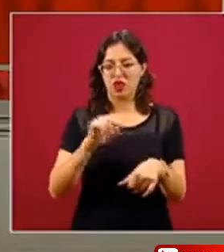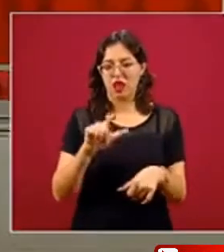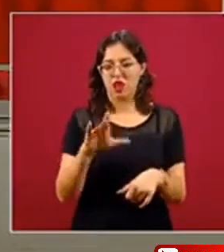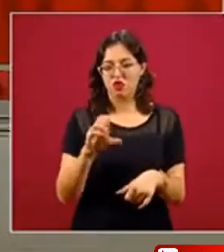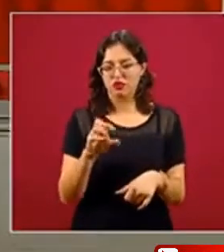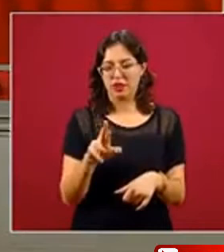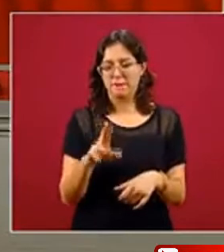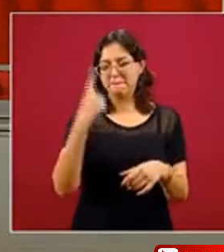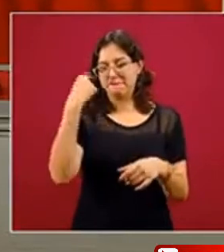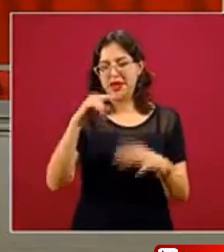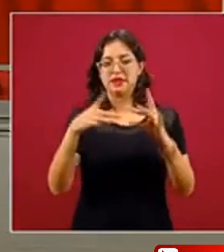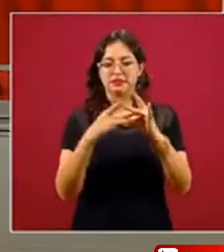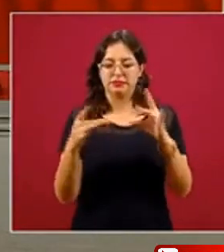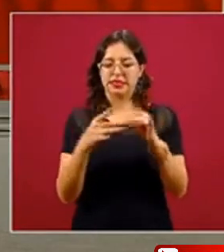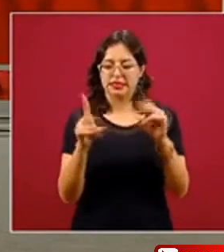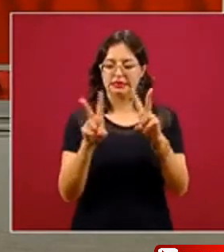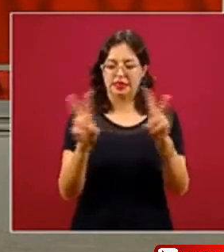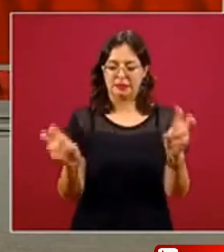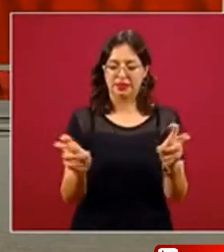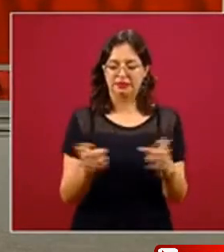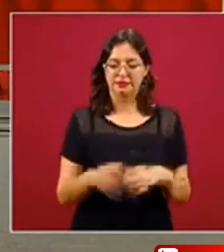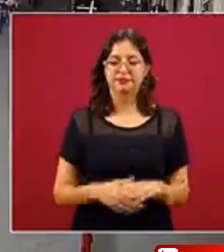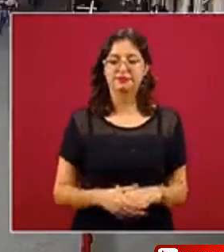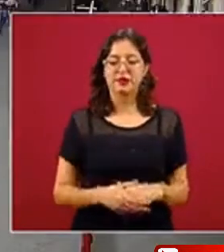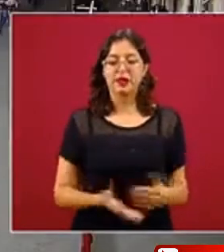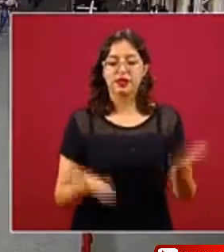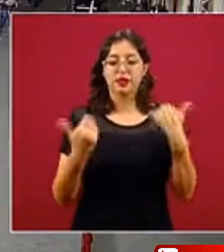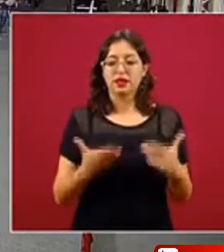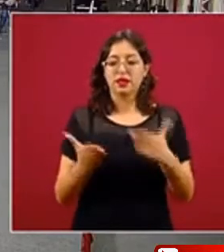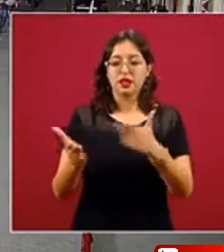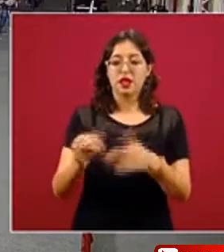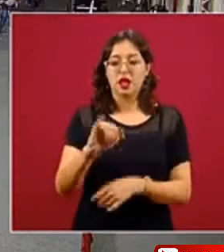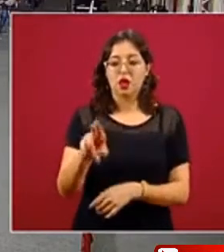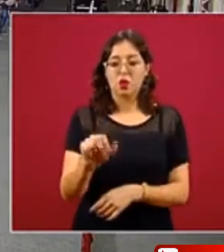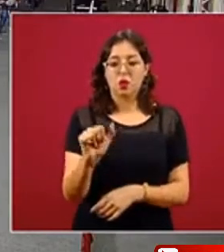COVID y nos va a explicar esto. Juan Hernández, por favor.